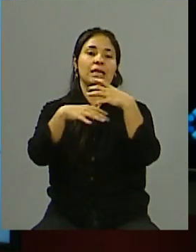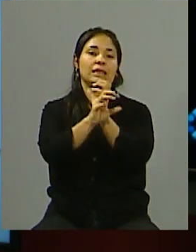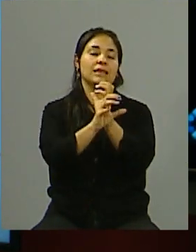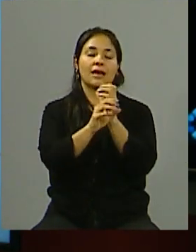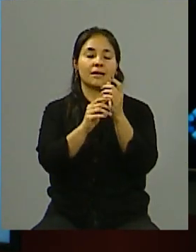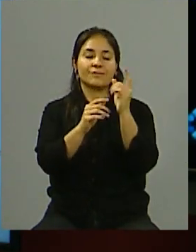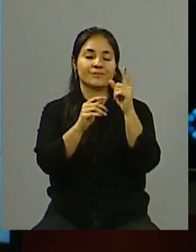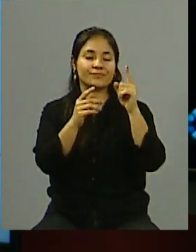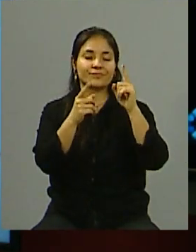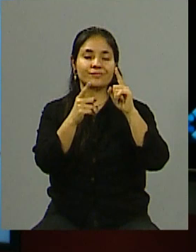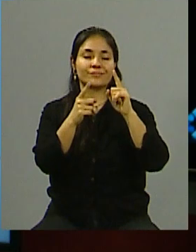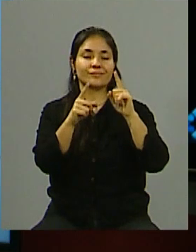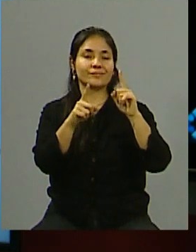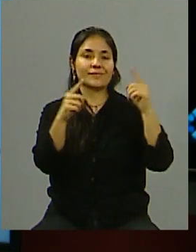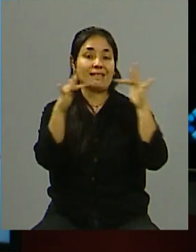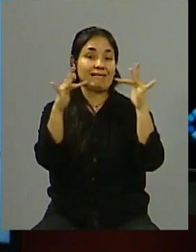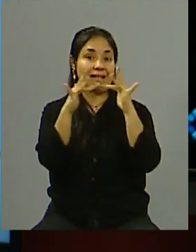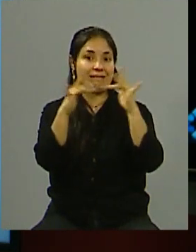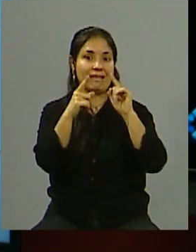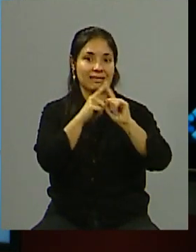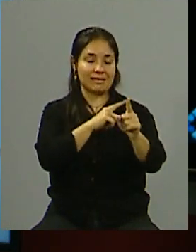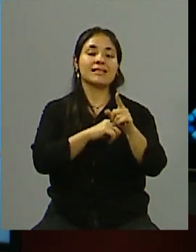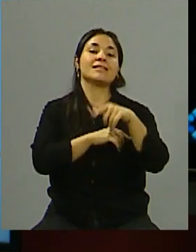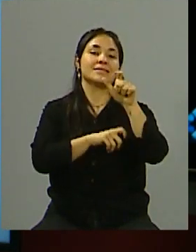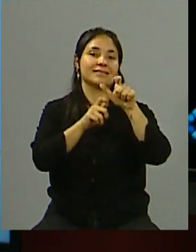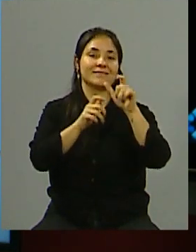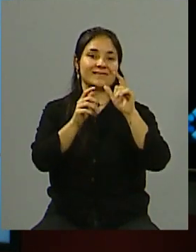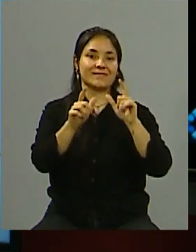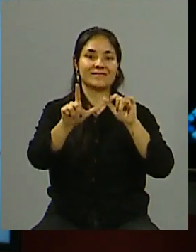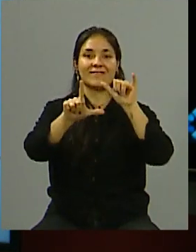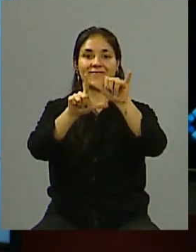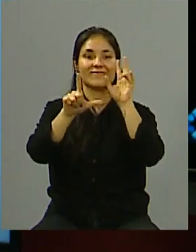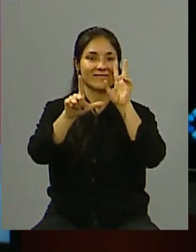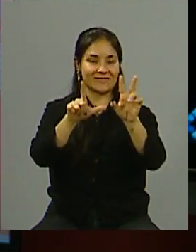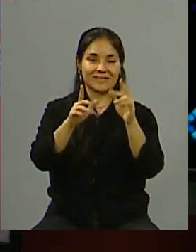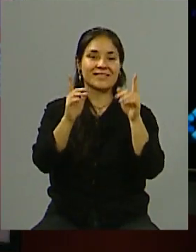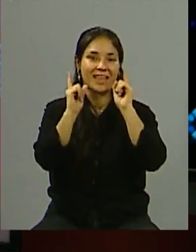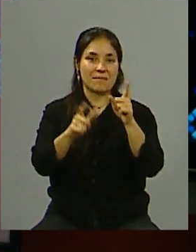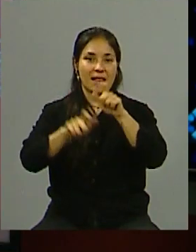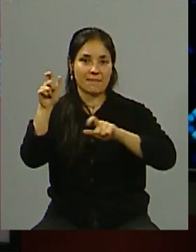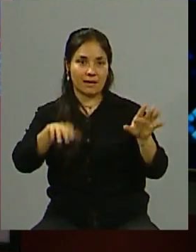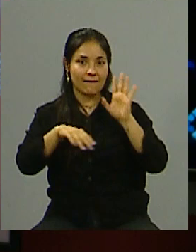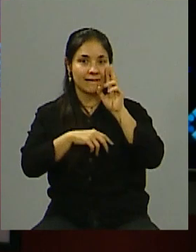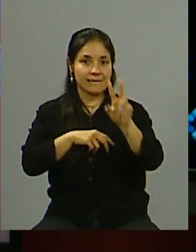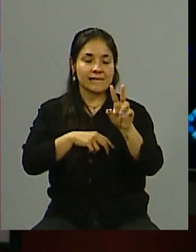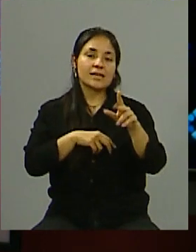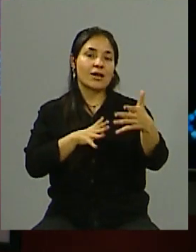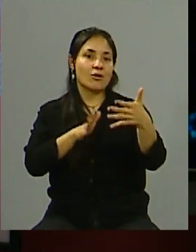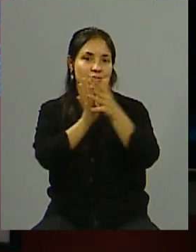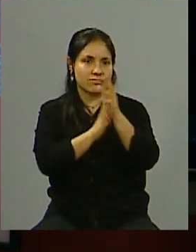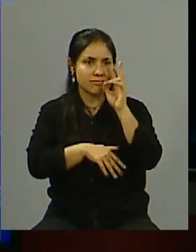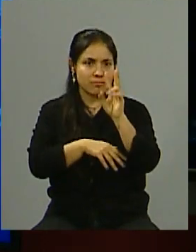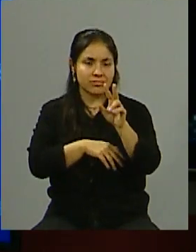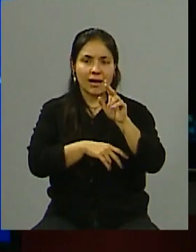también mucha gente eligió el streaming y mucha gente estuvo comentándolo permanentemente